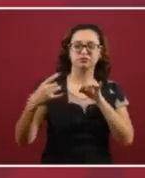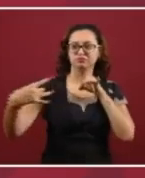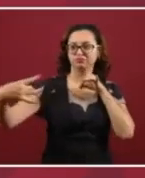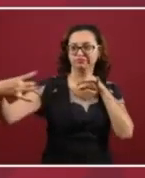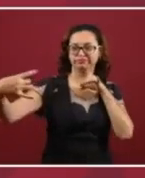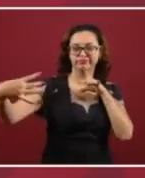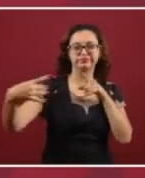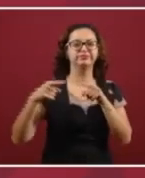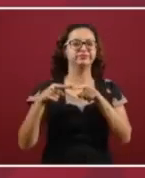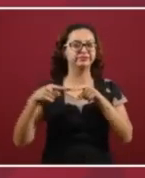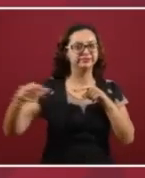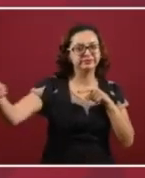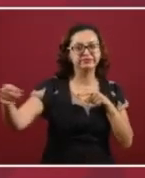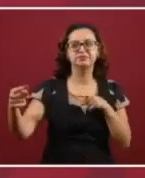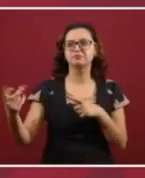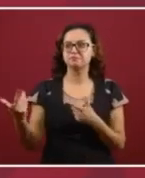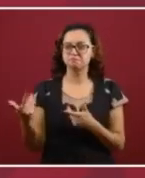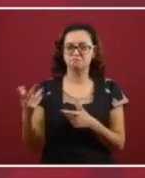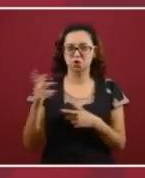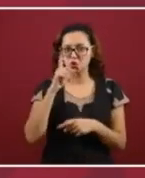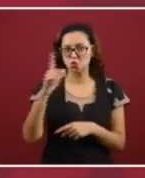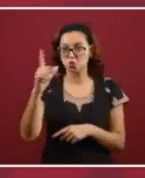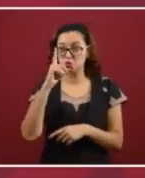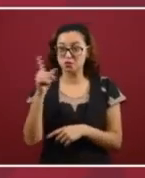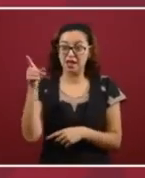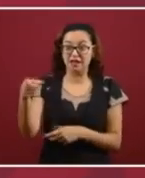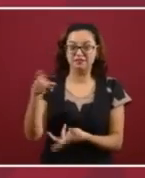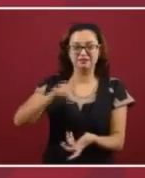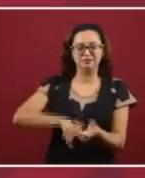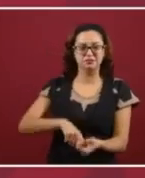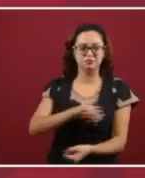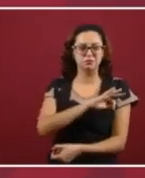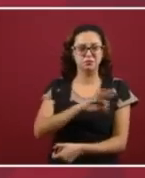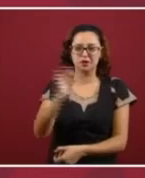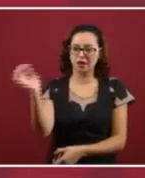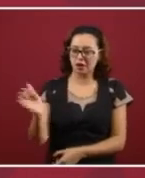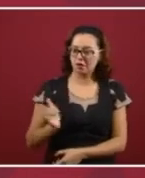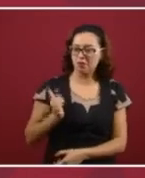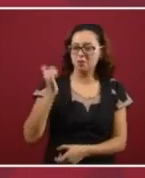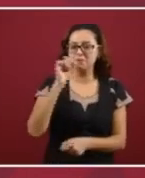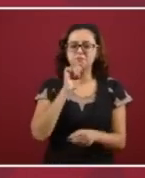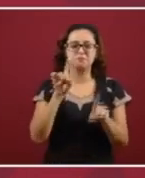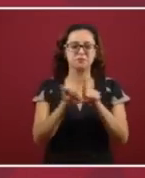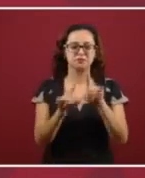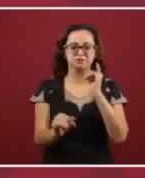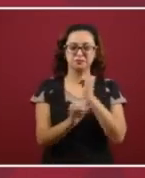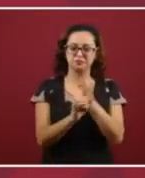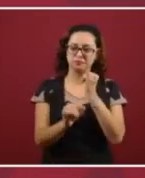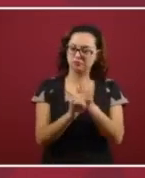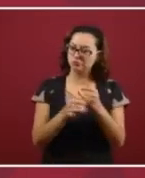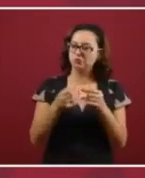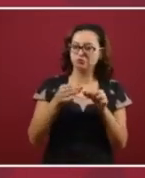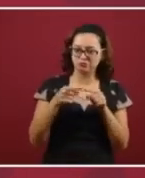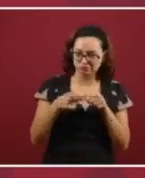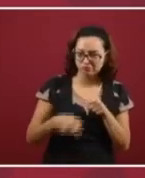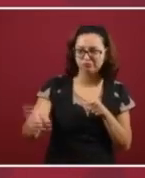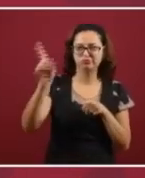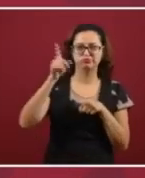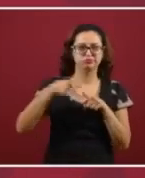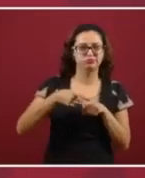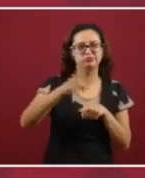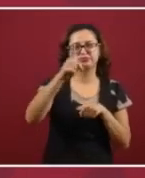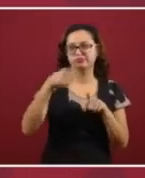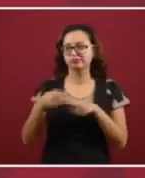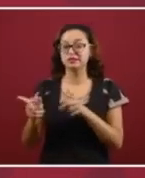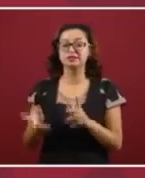internet el país. Entonces, ya se aprobó por el Consejo de